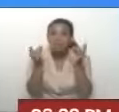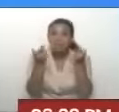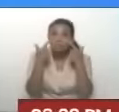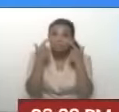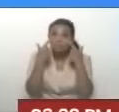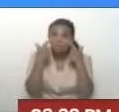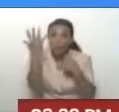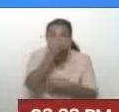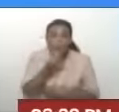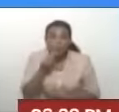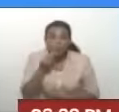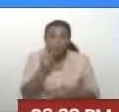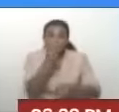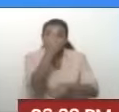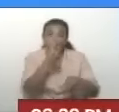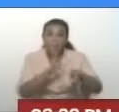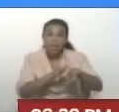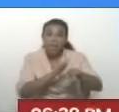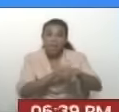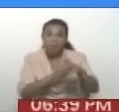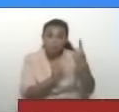juventud, primero,